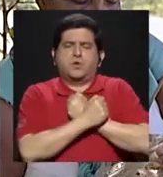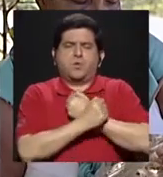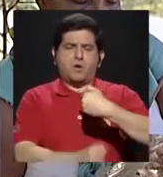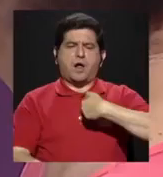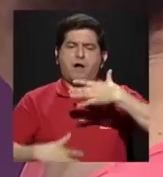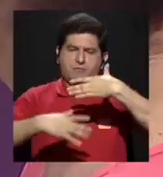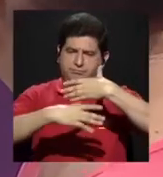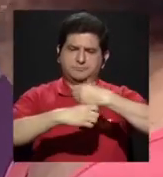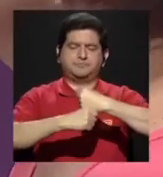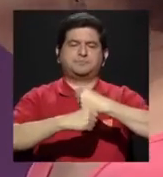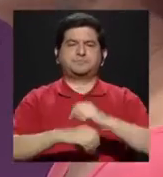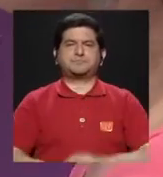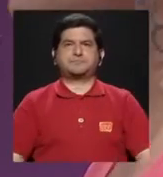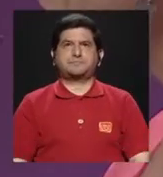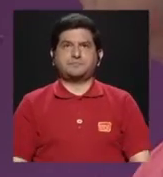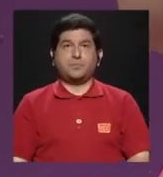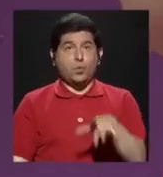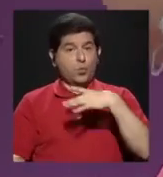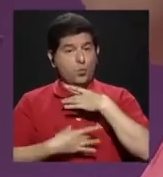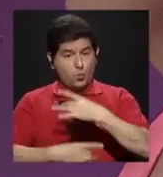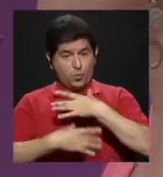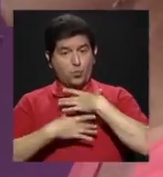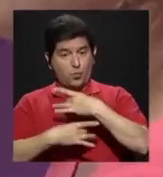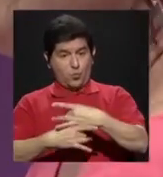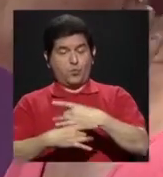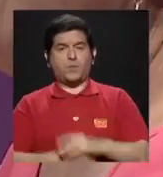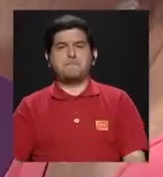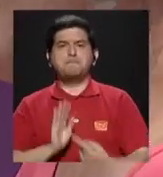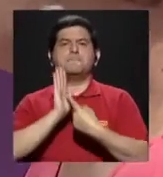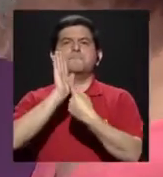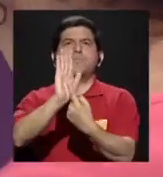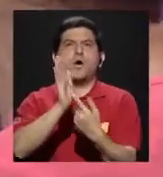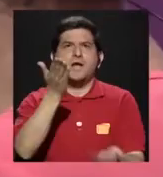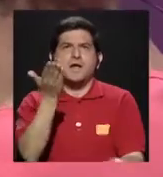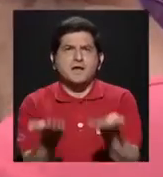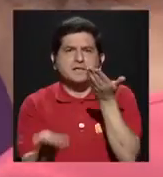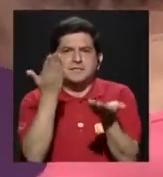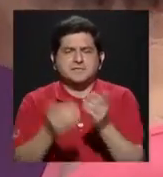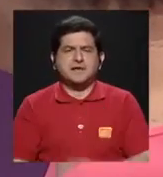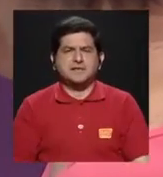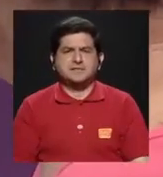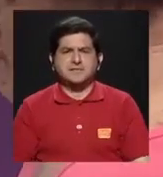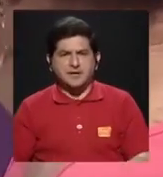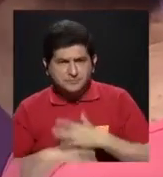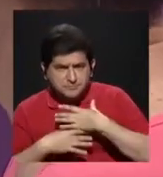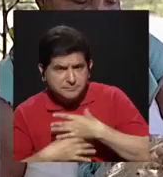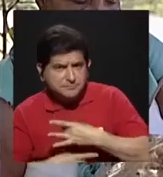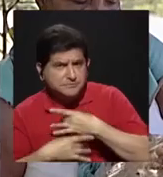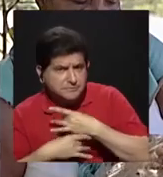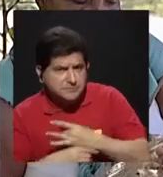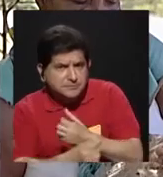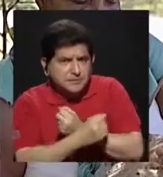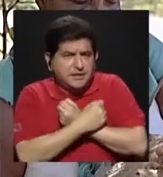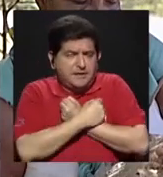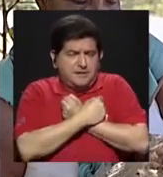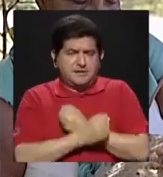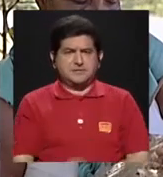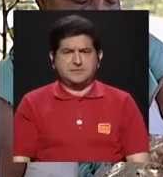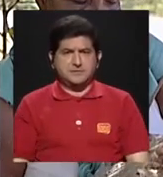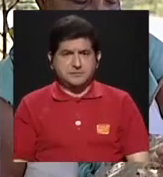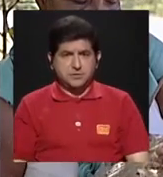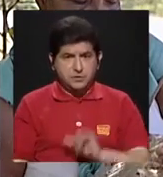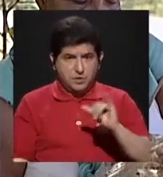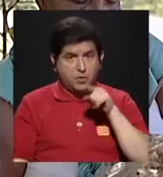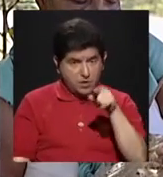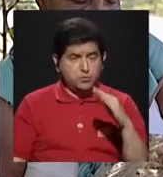hace. Eso es interesante, ¿verdad? Porque nos muestra así como una pasión por... Es decir, usted también